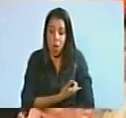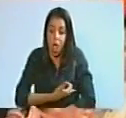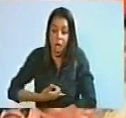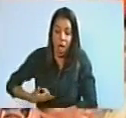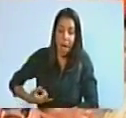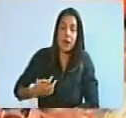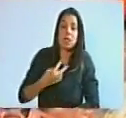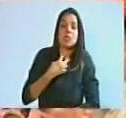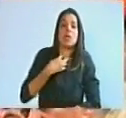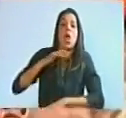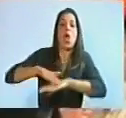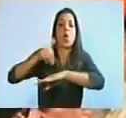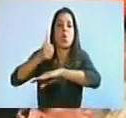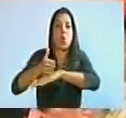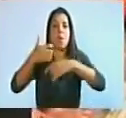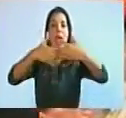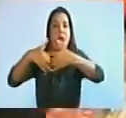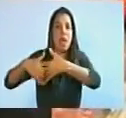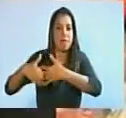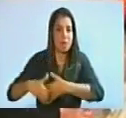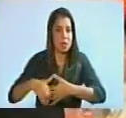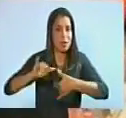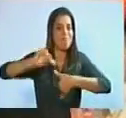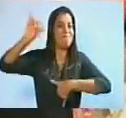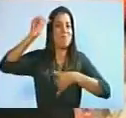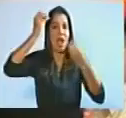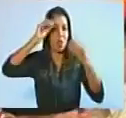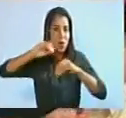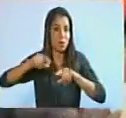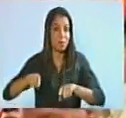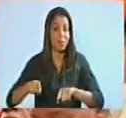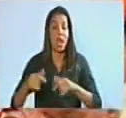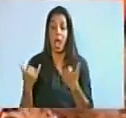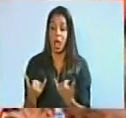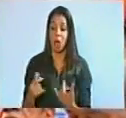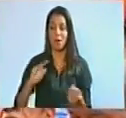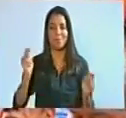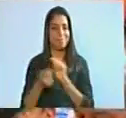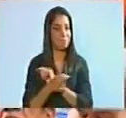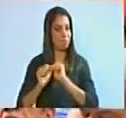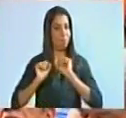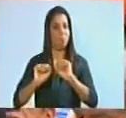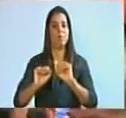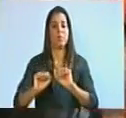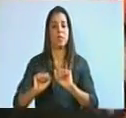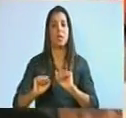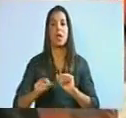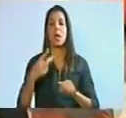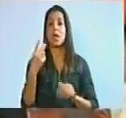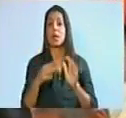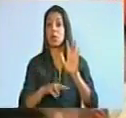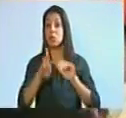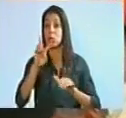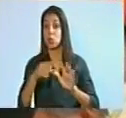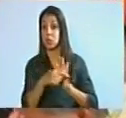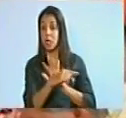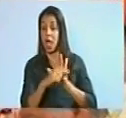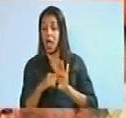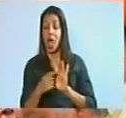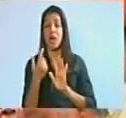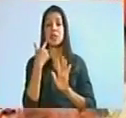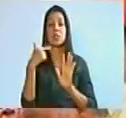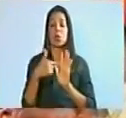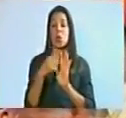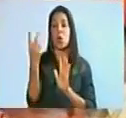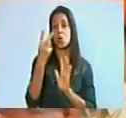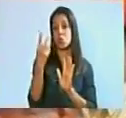venezolano. Eso es lo que busca esta ley de precios acordados con sus 13 artículos, con sus 2 capítulos, con su disposición y sus